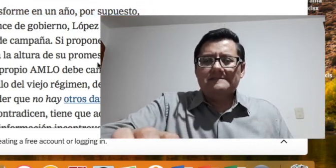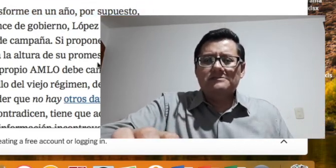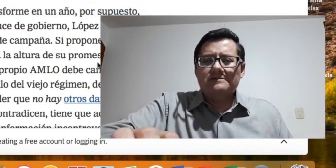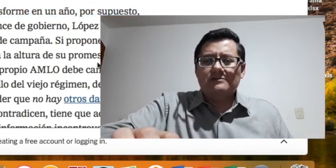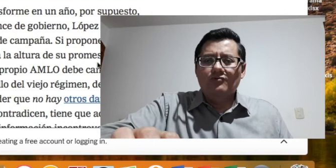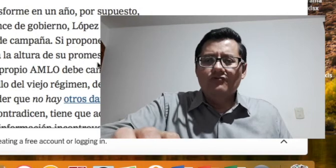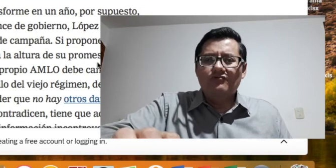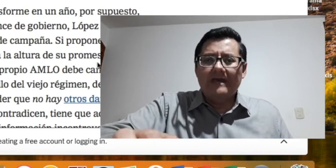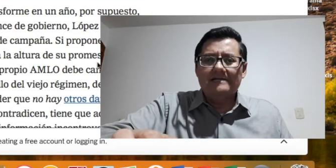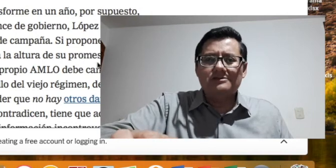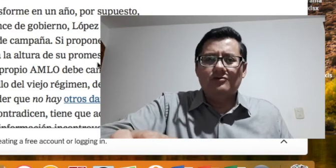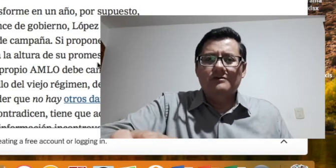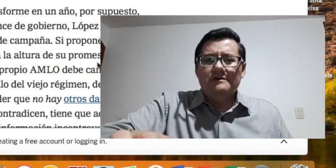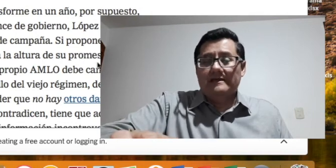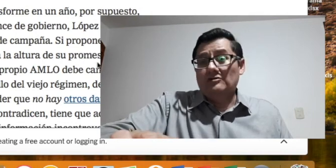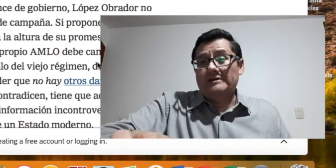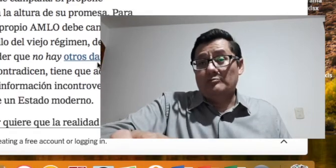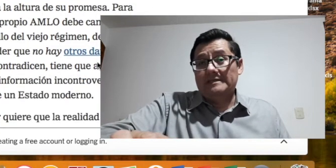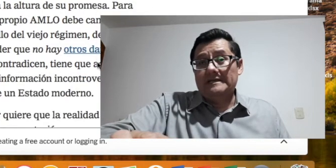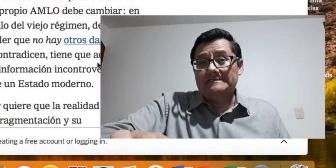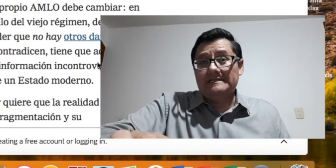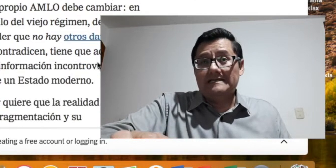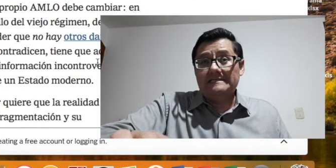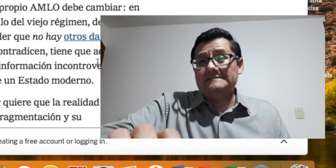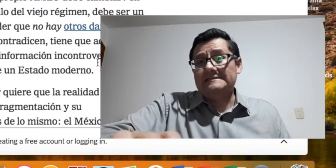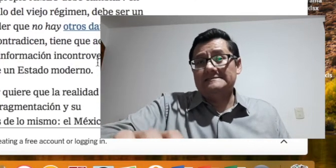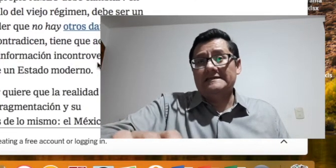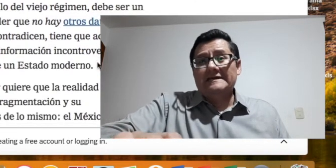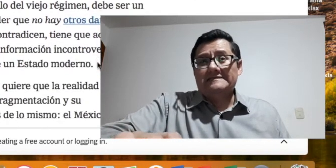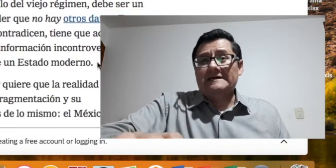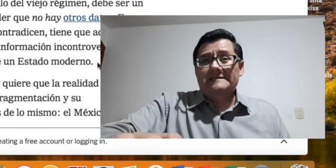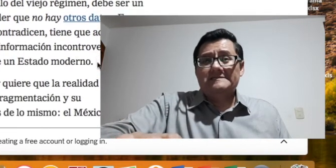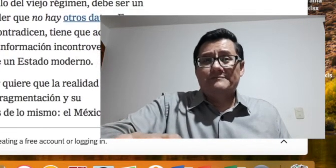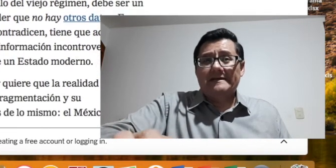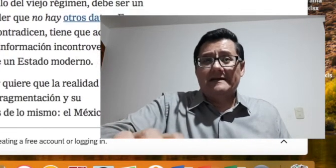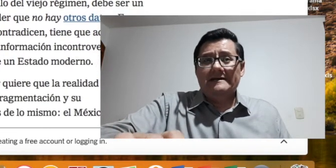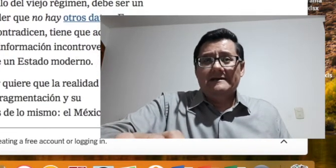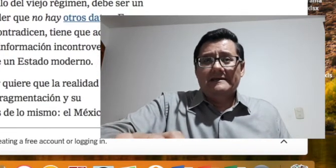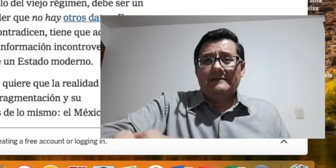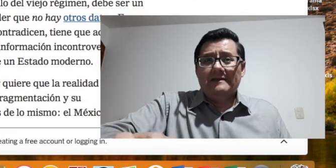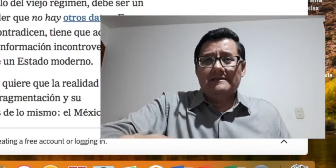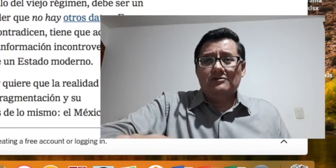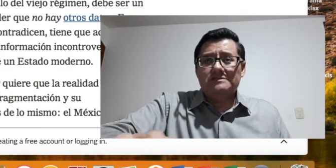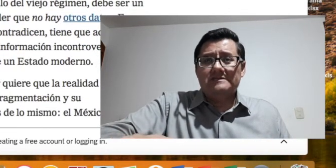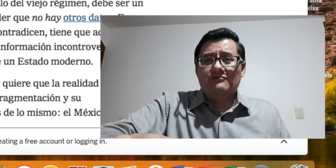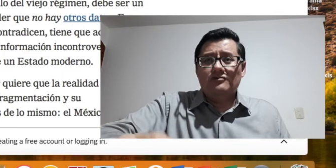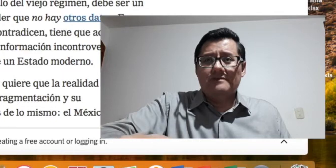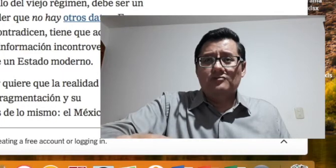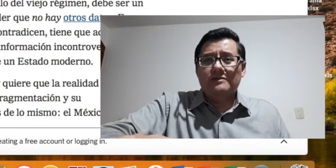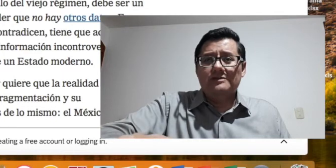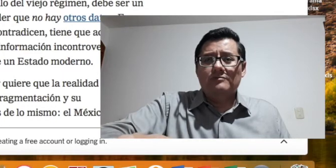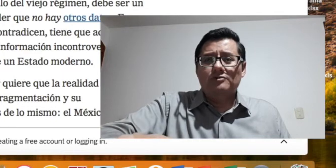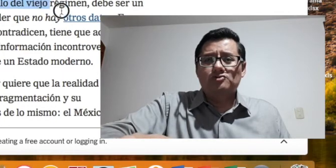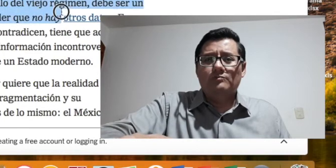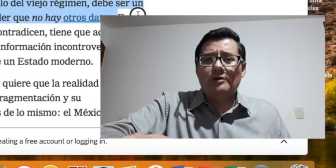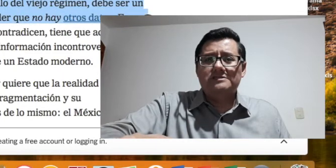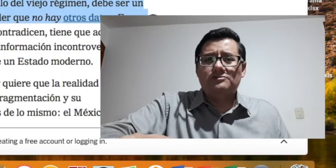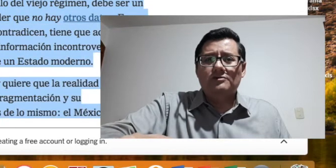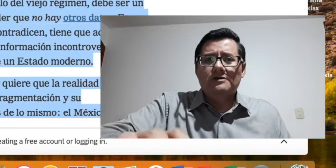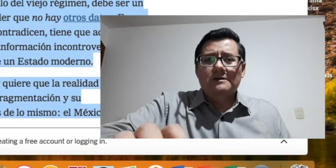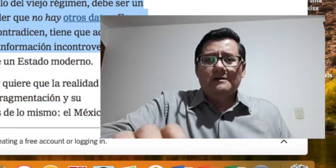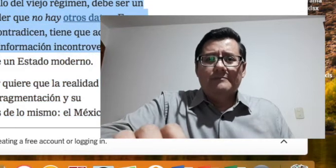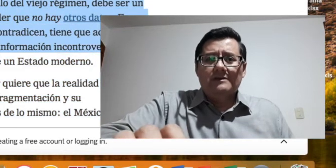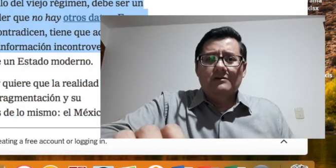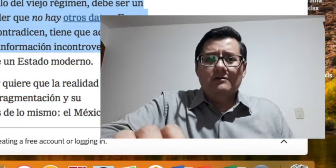que es un fiasco, es lo que opina este analista. Dice, nadie espera que México se transforme en un año, por